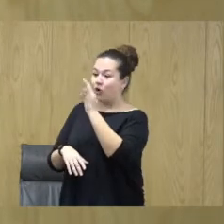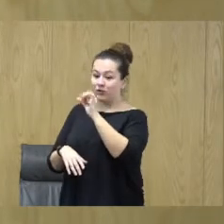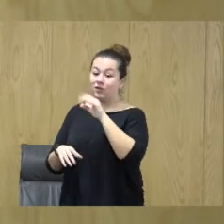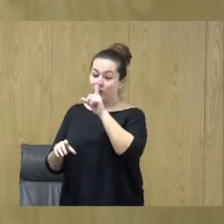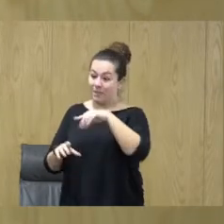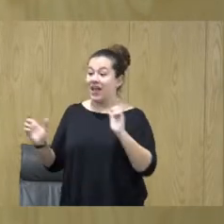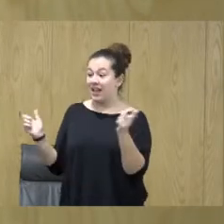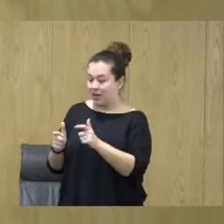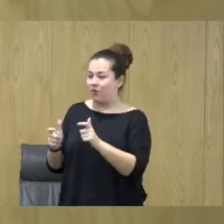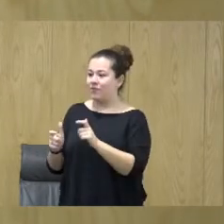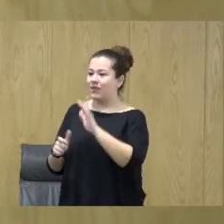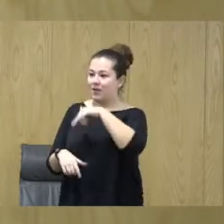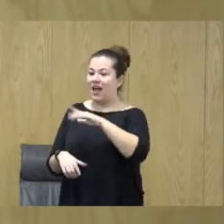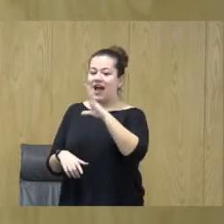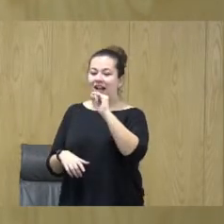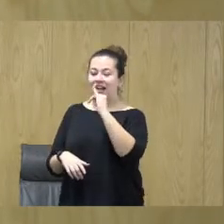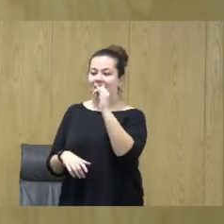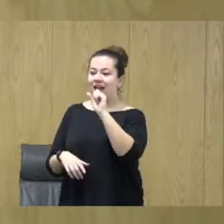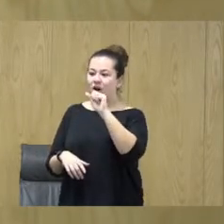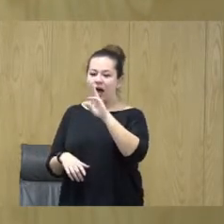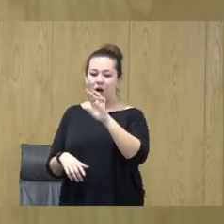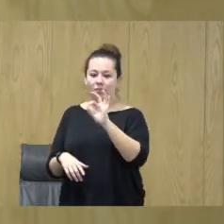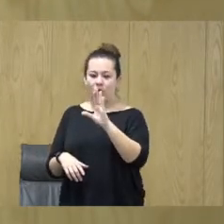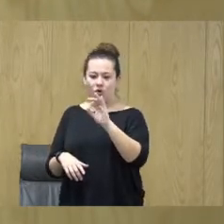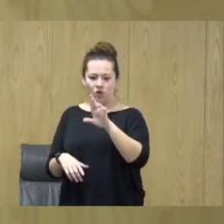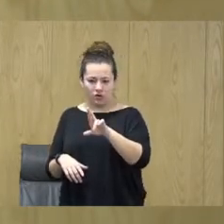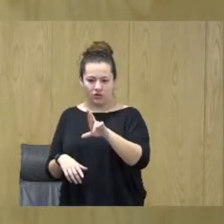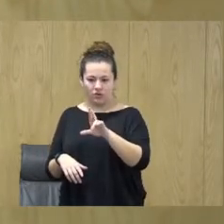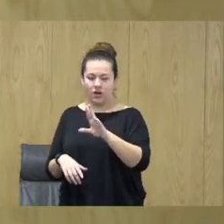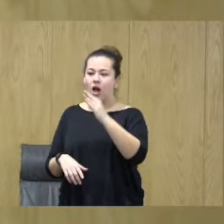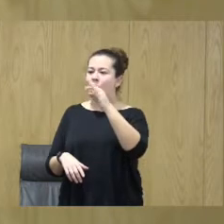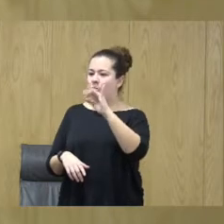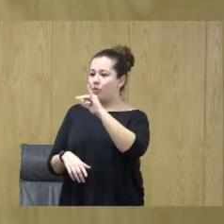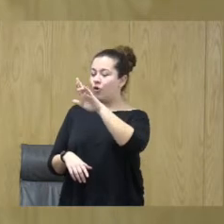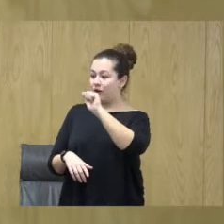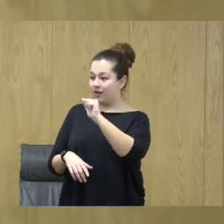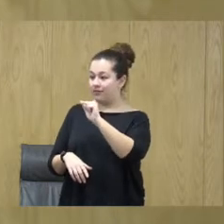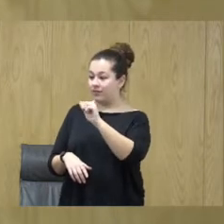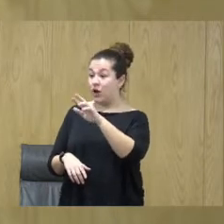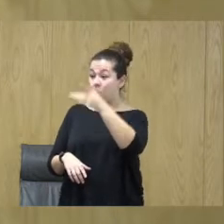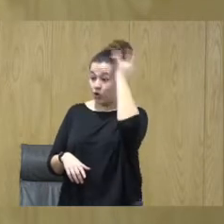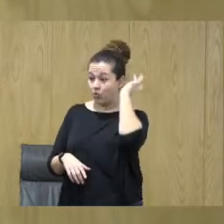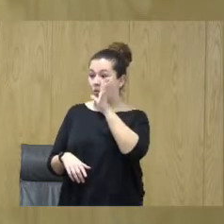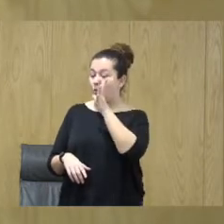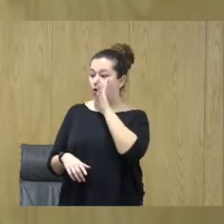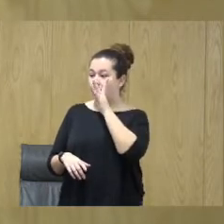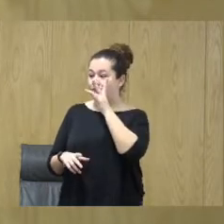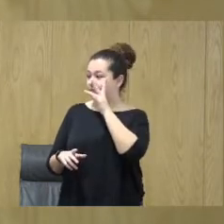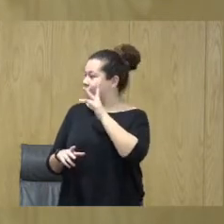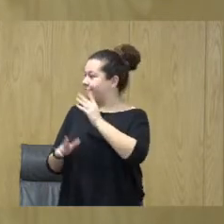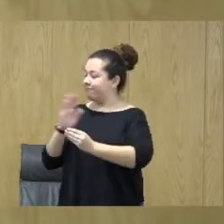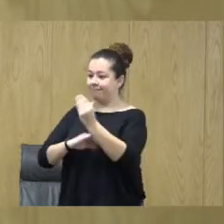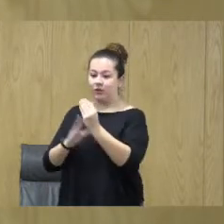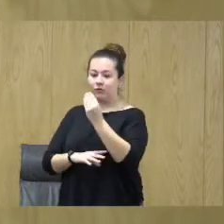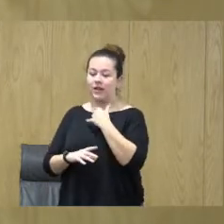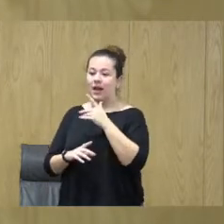a Cayetano de Aprocor, a Borja Álvarez Rubio de la Subdirección General de Industrias Culturales y Mecenazgo del Ministerio de